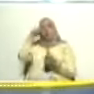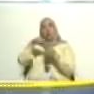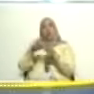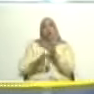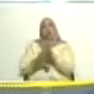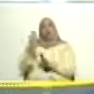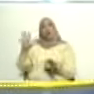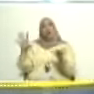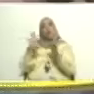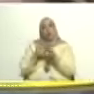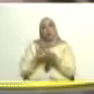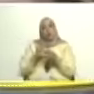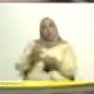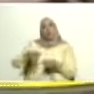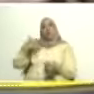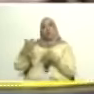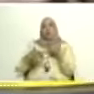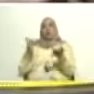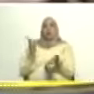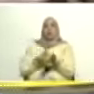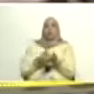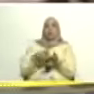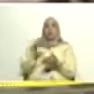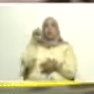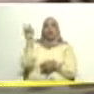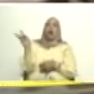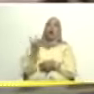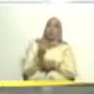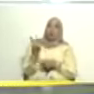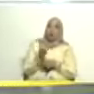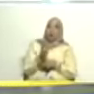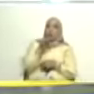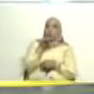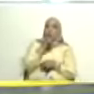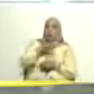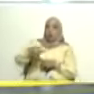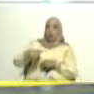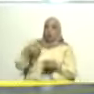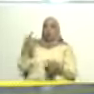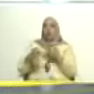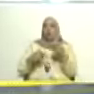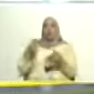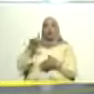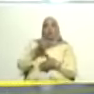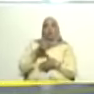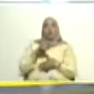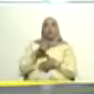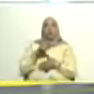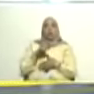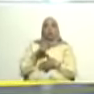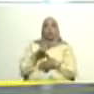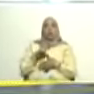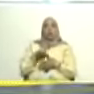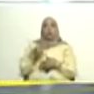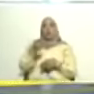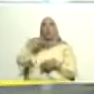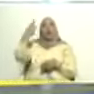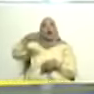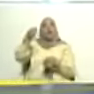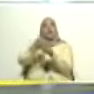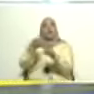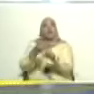alcanzar la unión y poder garantizar que Venezuela y nuestra región, América Latina y el Caribe, seamos la gran